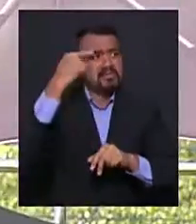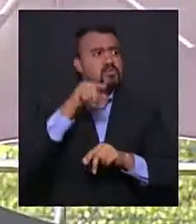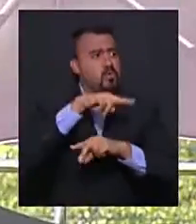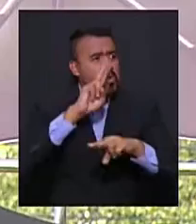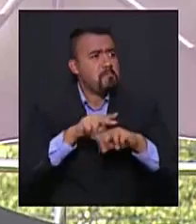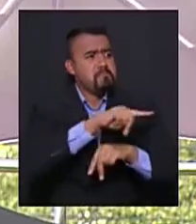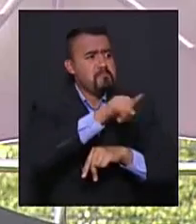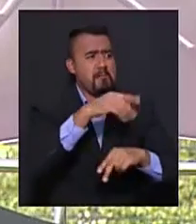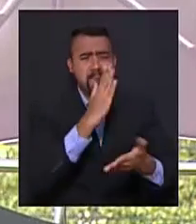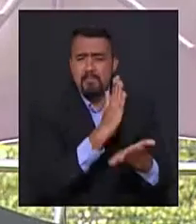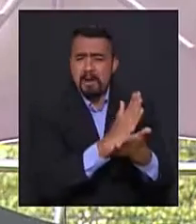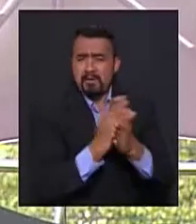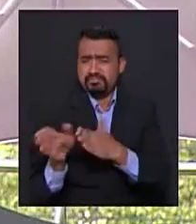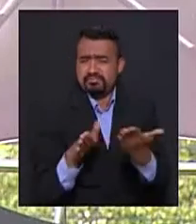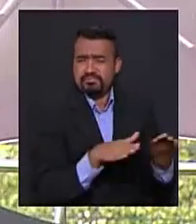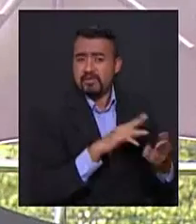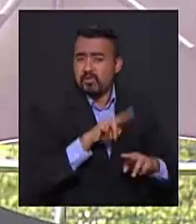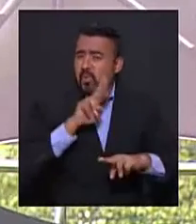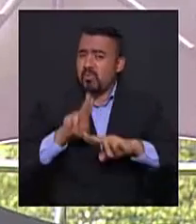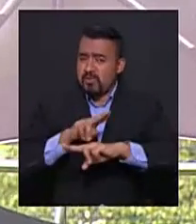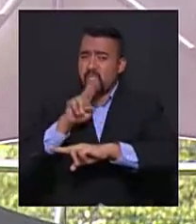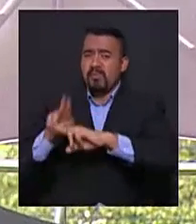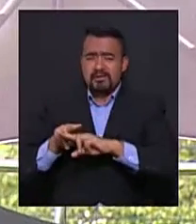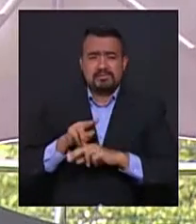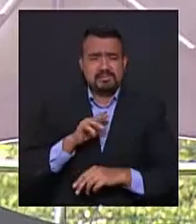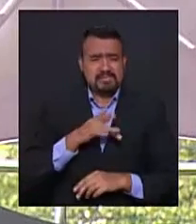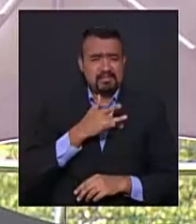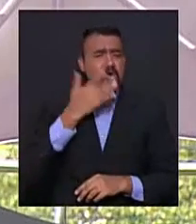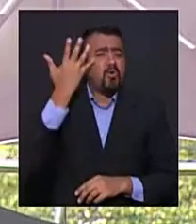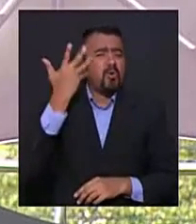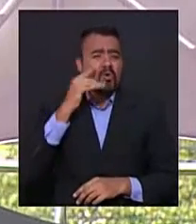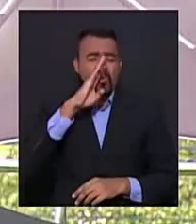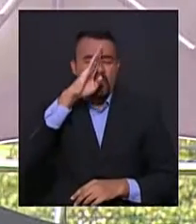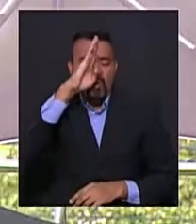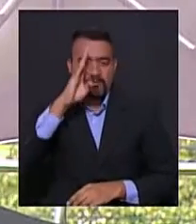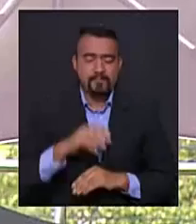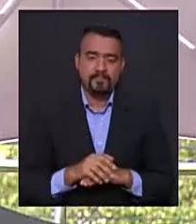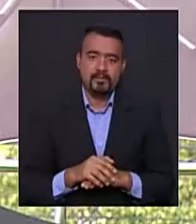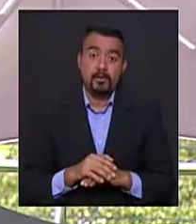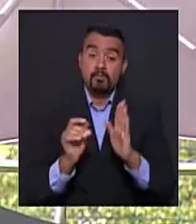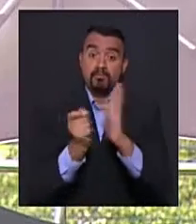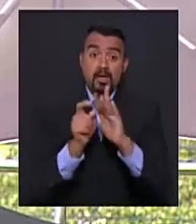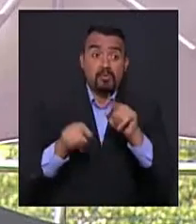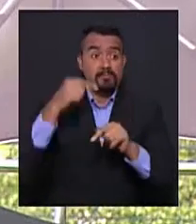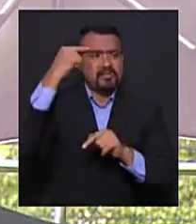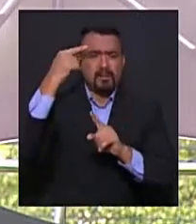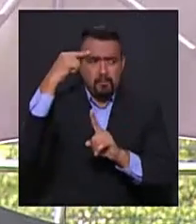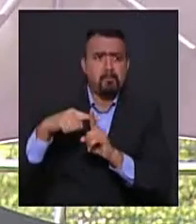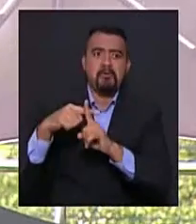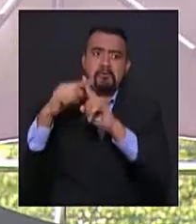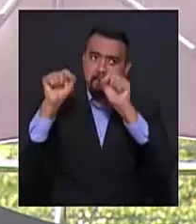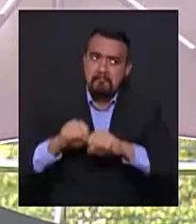opción. Nuestra biografía colectiva puede resumirse en la convicción de que había que seguir